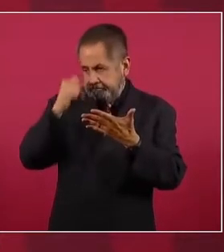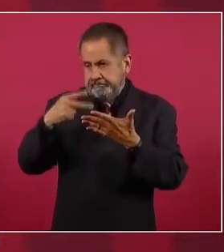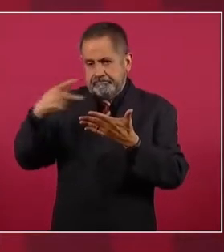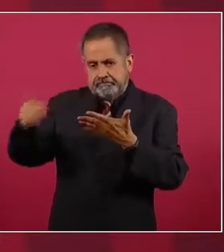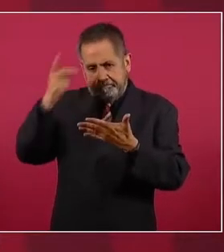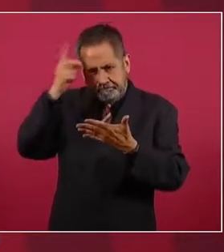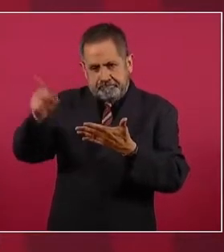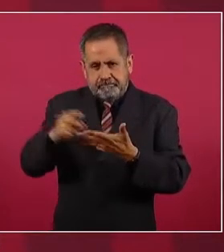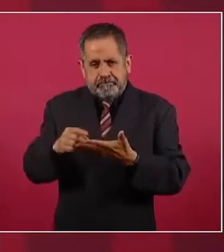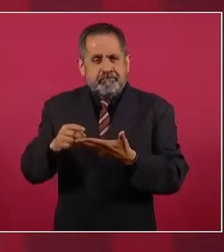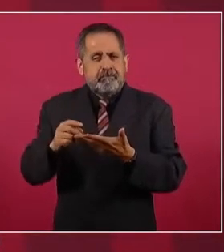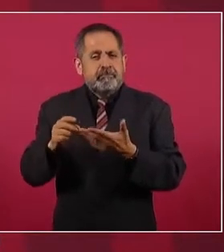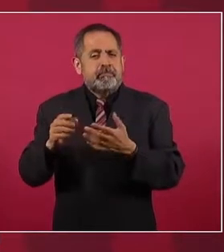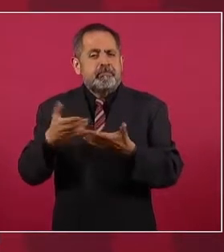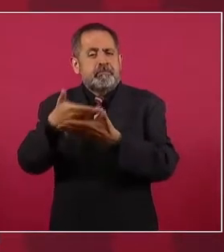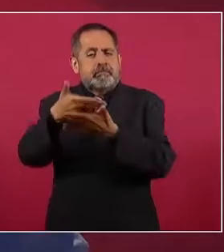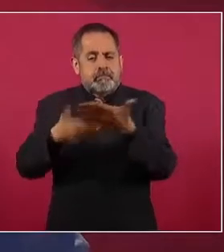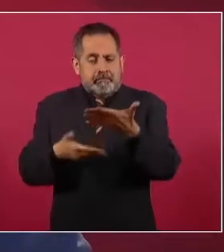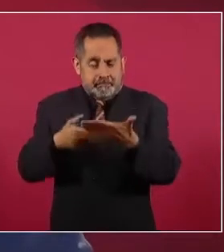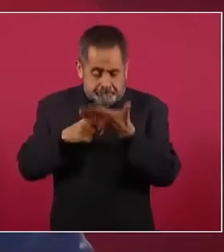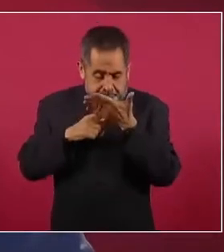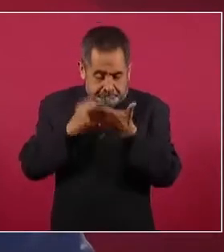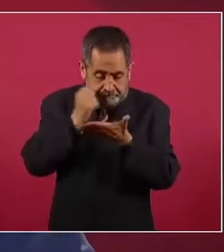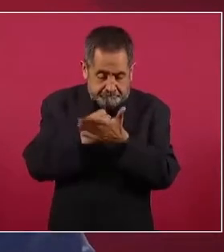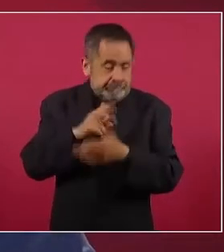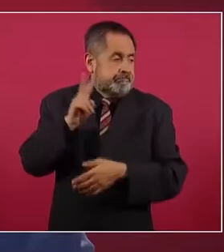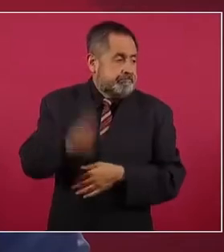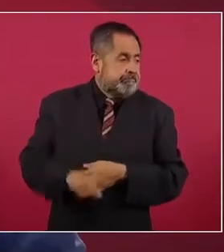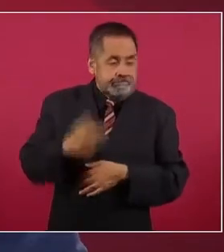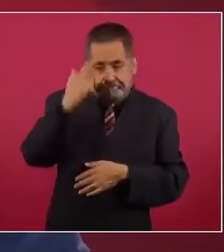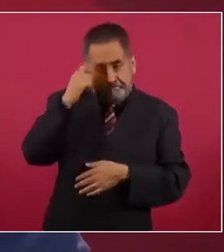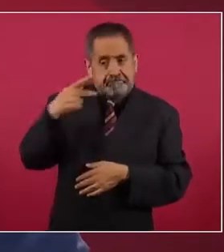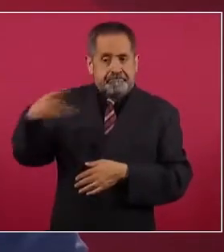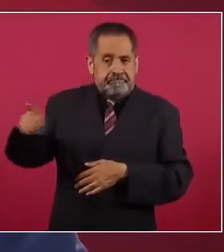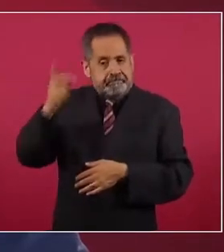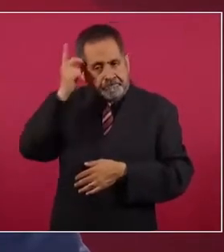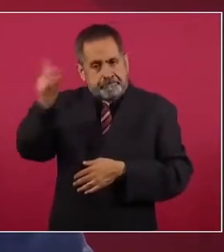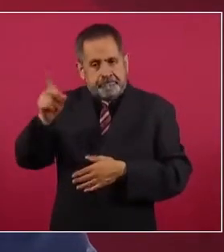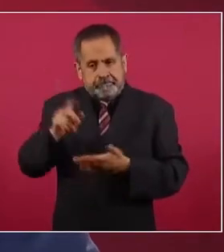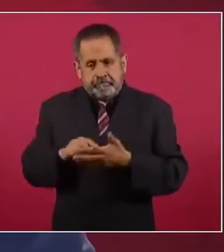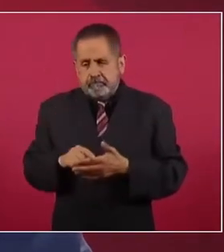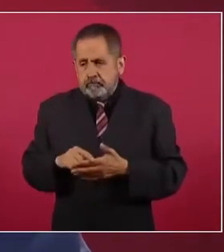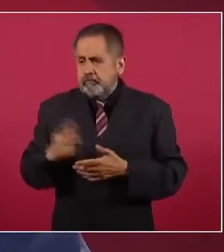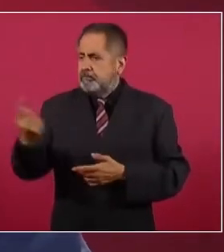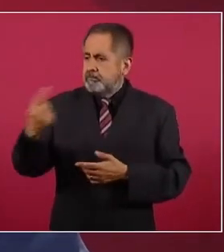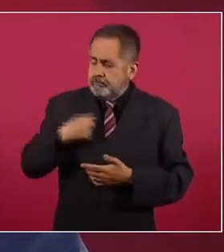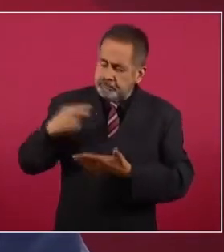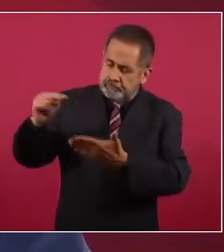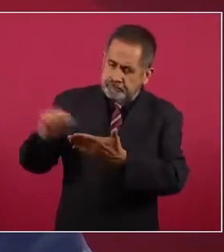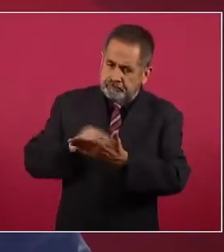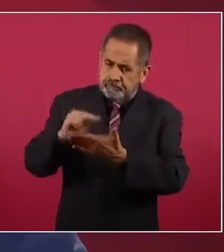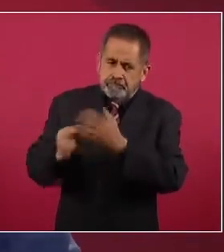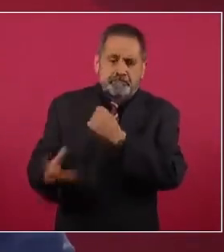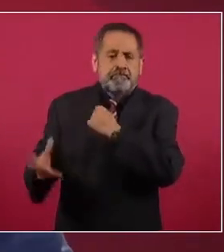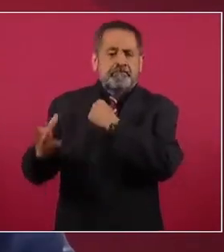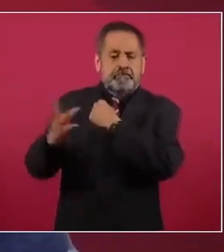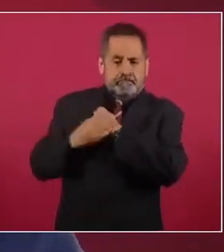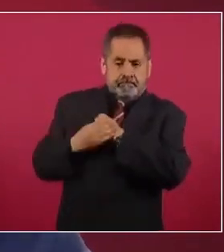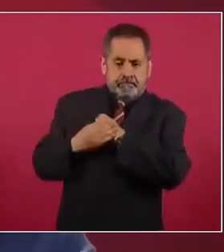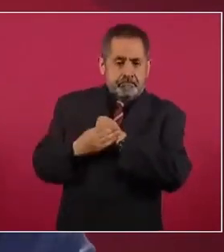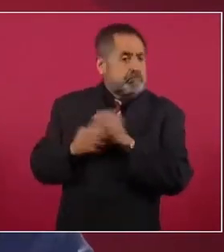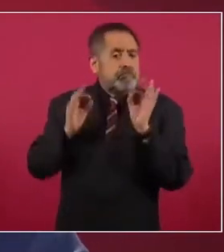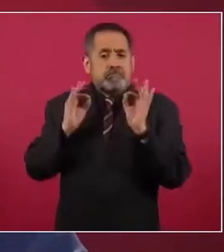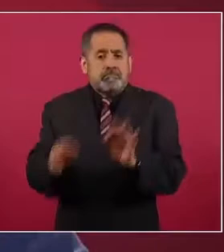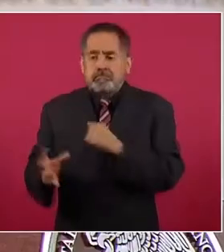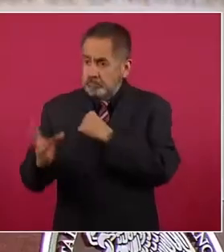sus constancias de que eran dueños de los predios y firmaron anuencias para que